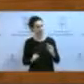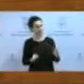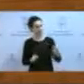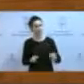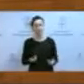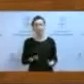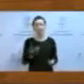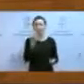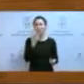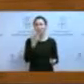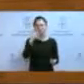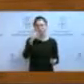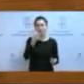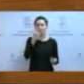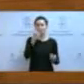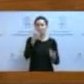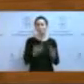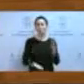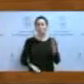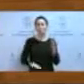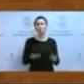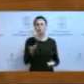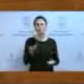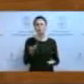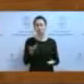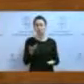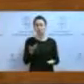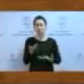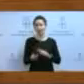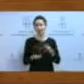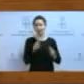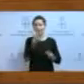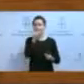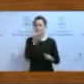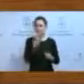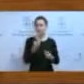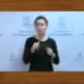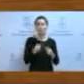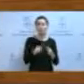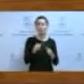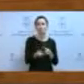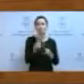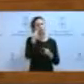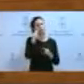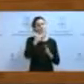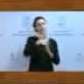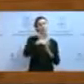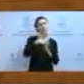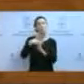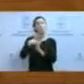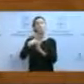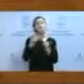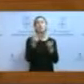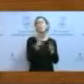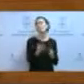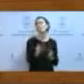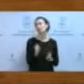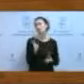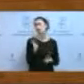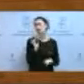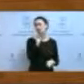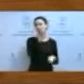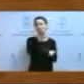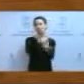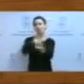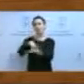saber si no cree que sería justo, que estaría bien, hacer una valoración diaria de los grados de dependencia en cada uno de los centros.